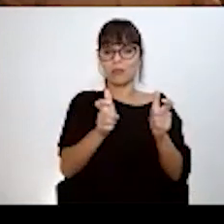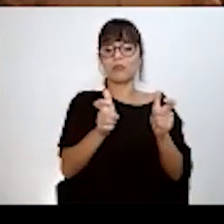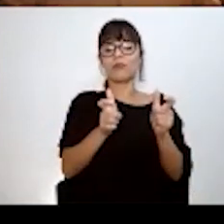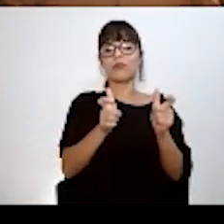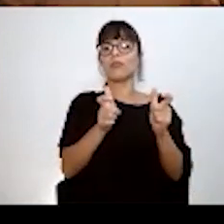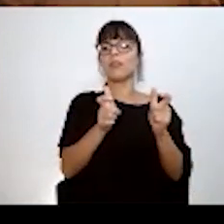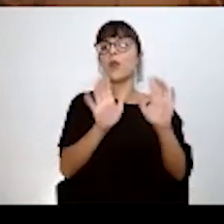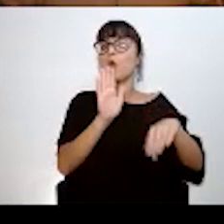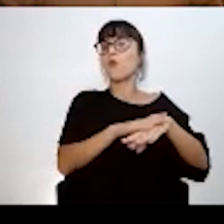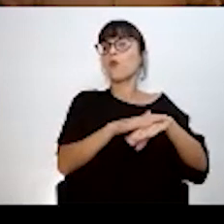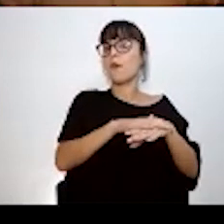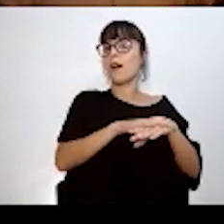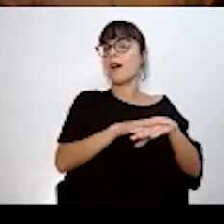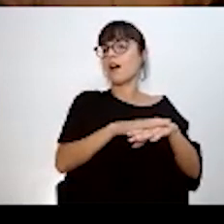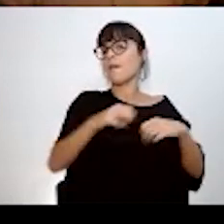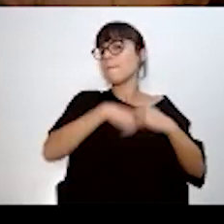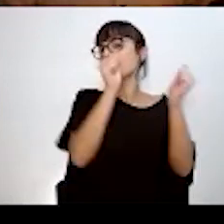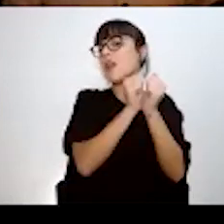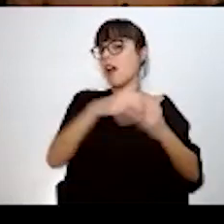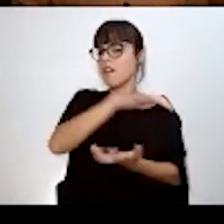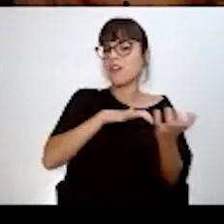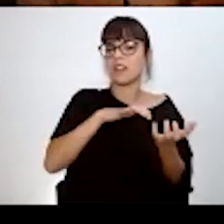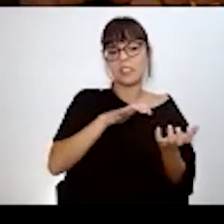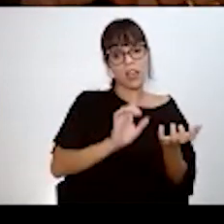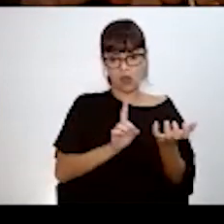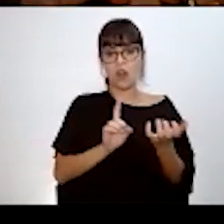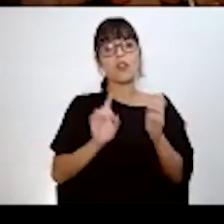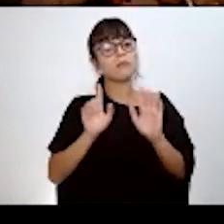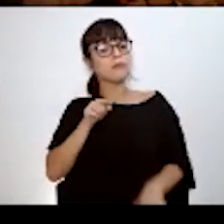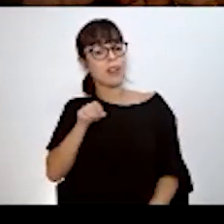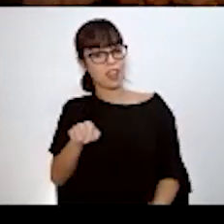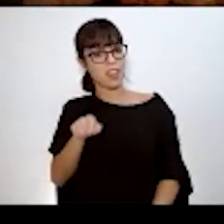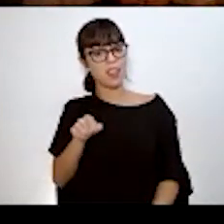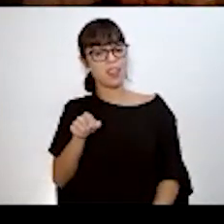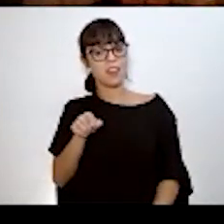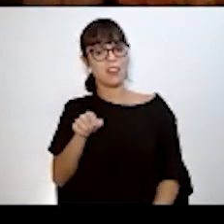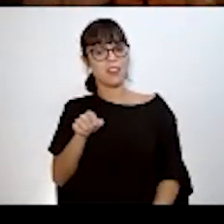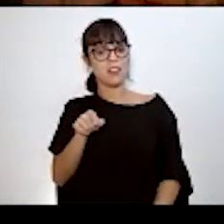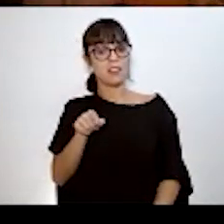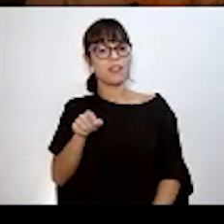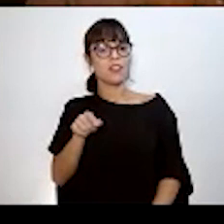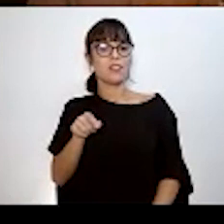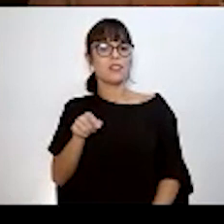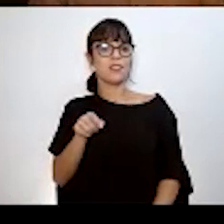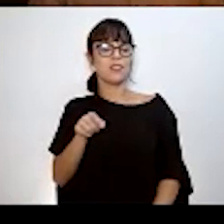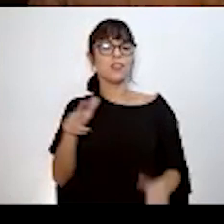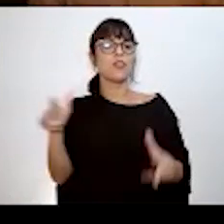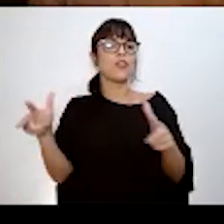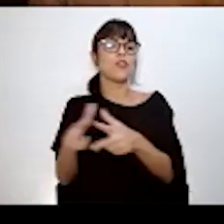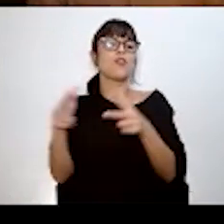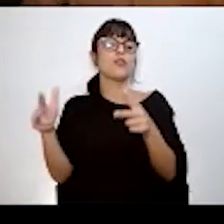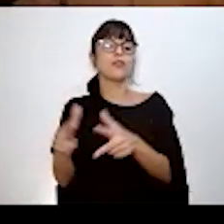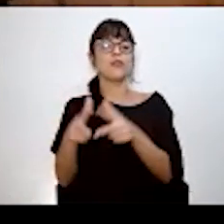de estos enfrentamientos, sino que se produce un momento de retraimiento, ¿no?, de las dinámicas sociales que nosotros vamos a poder